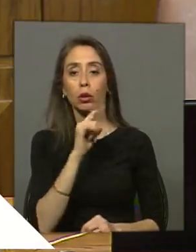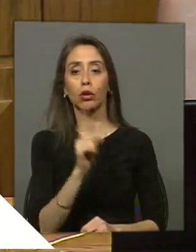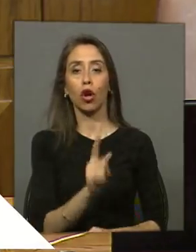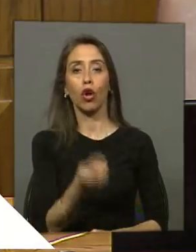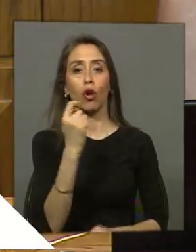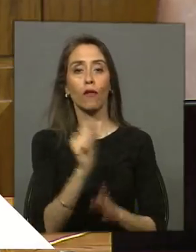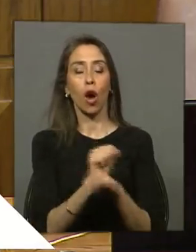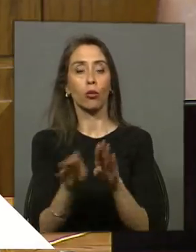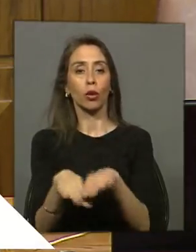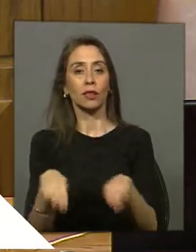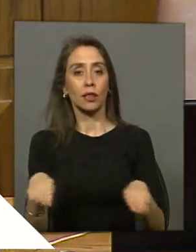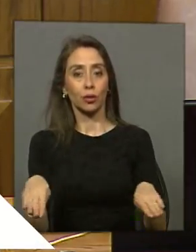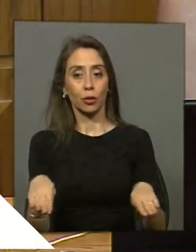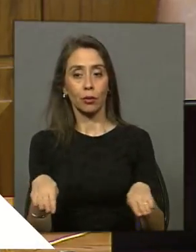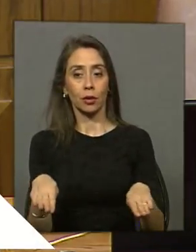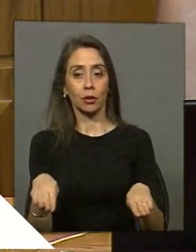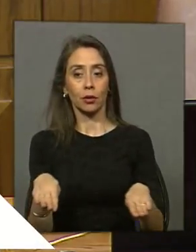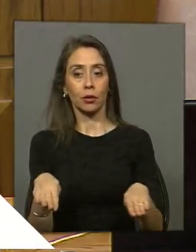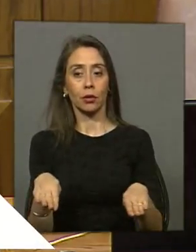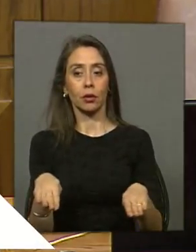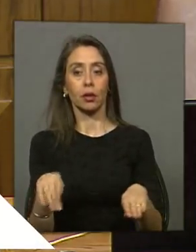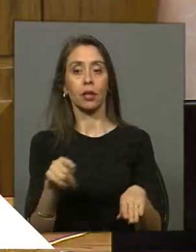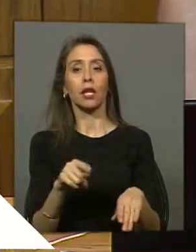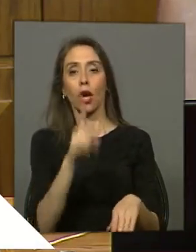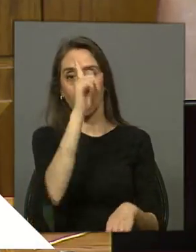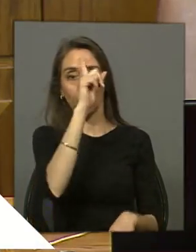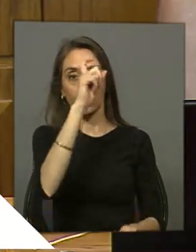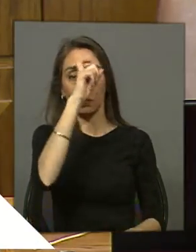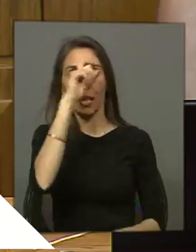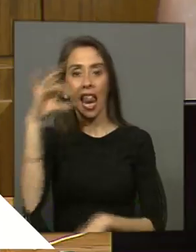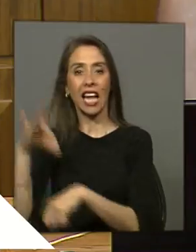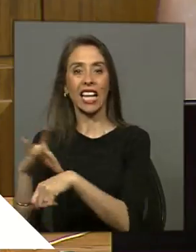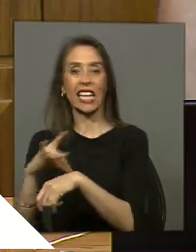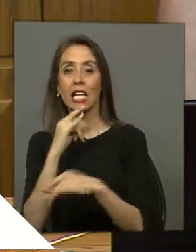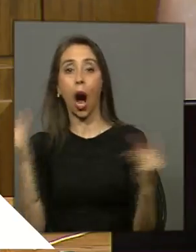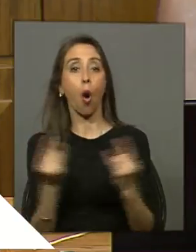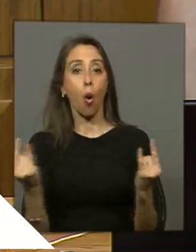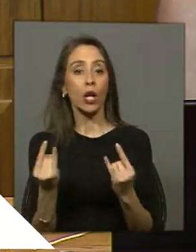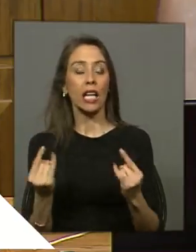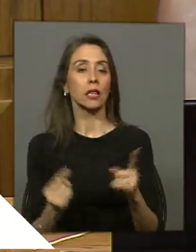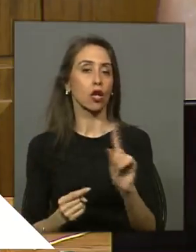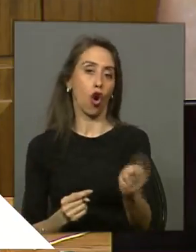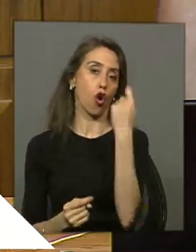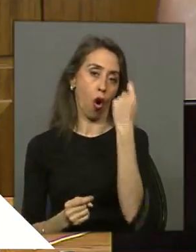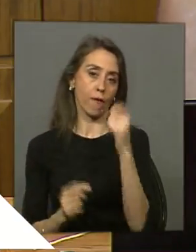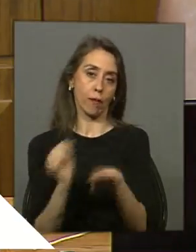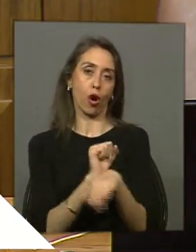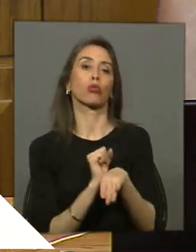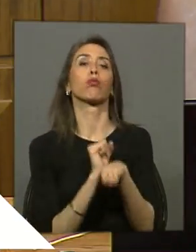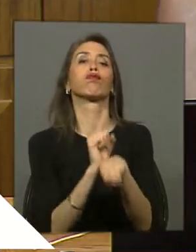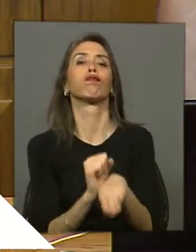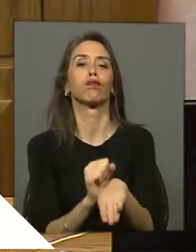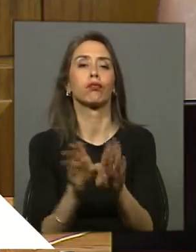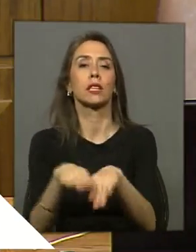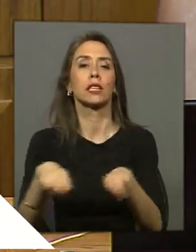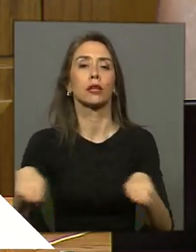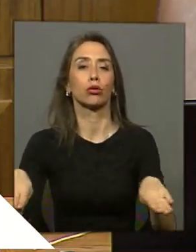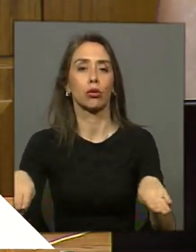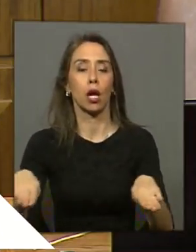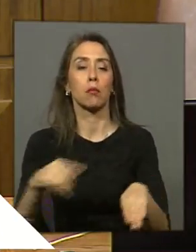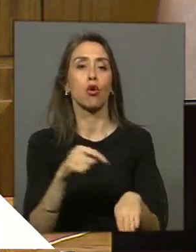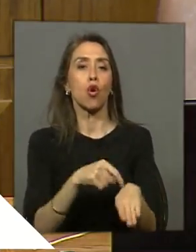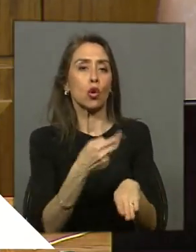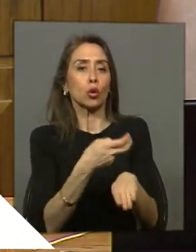cobro de estacionamiento en los establecimientos de urgencia eso es muy importante y eso estoy de acuerdo cuando se llega con un